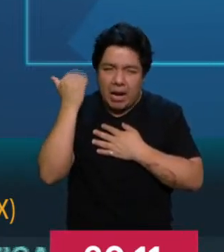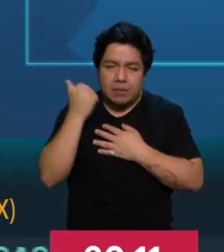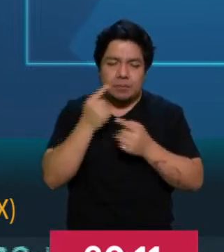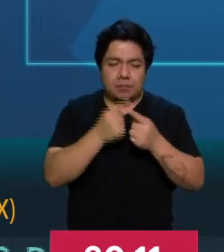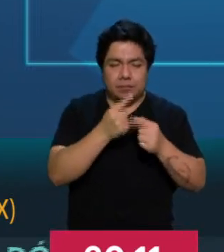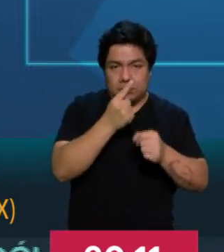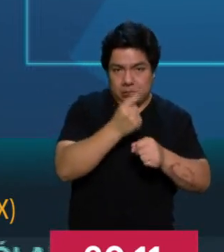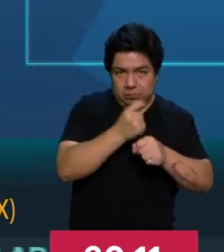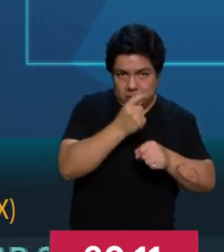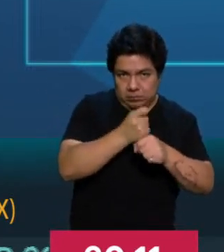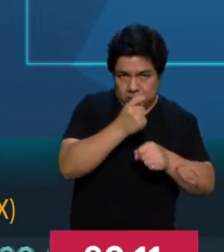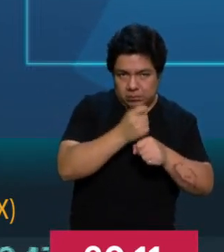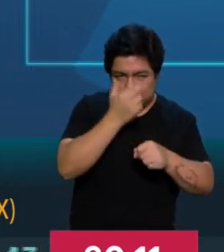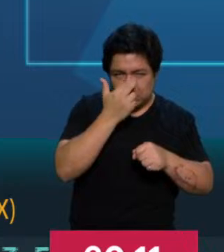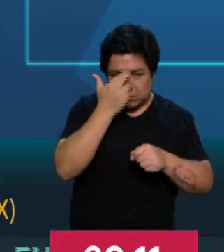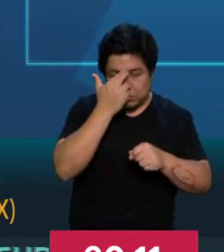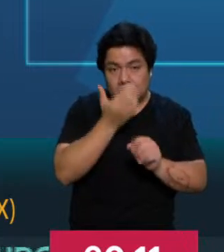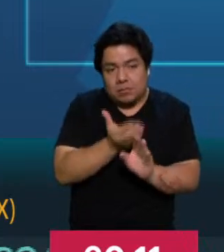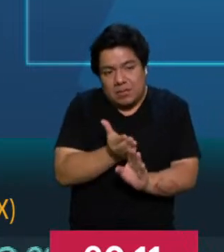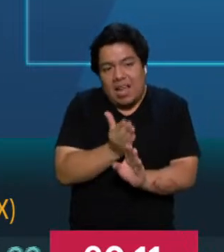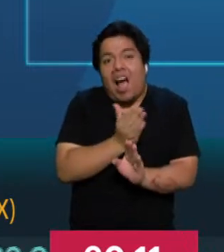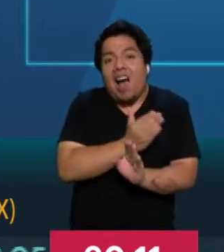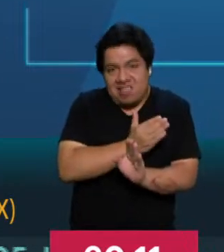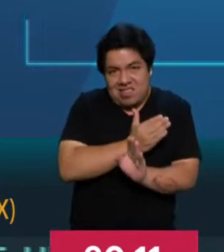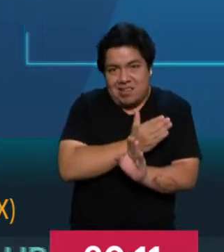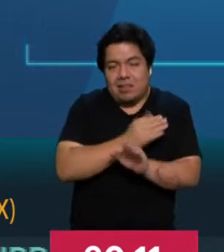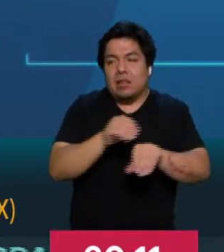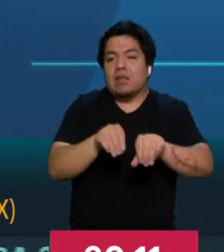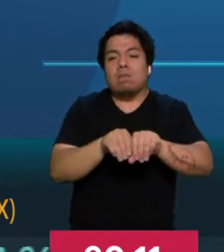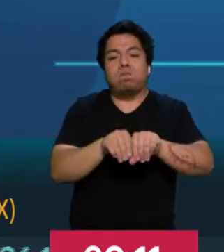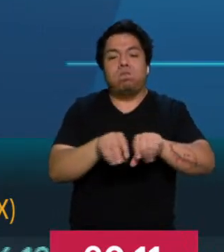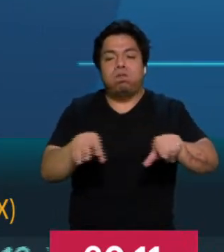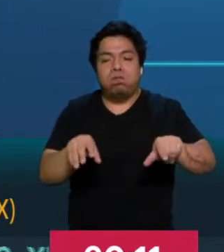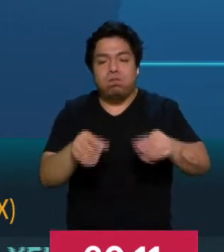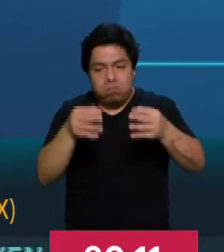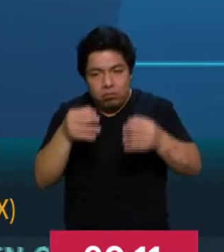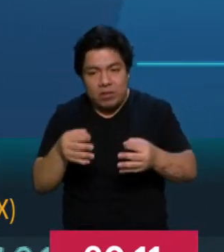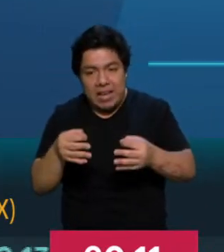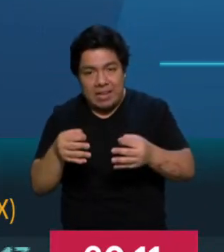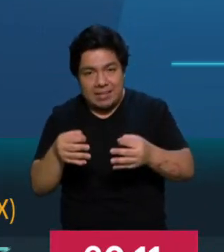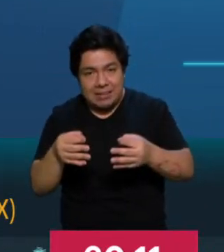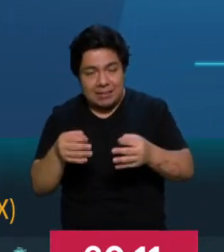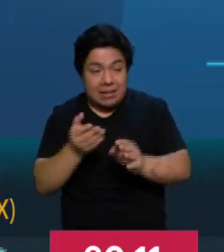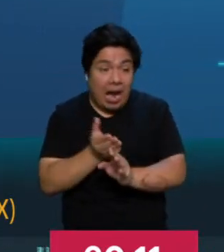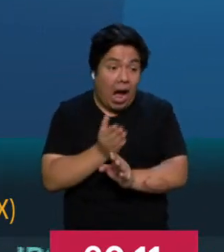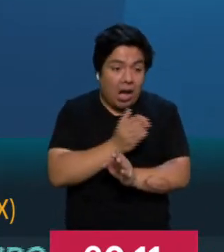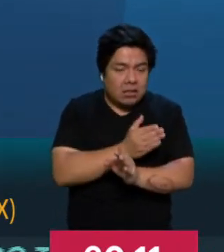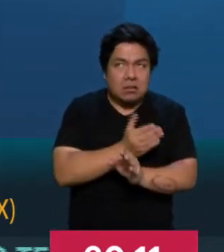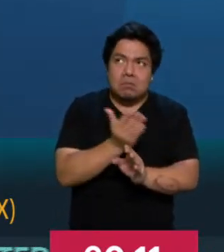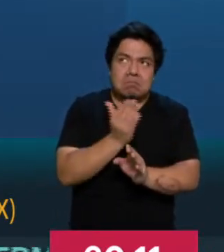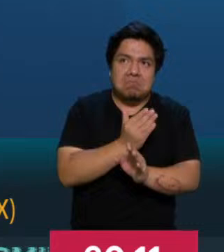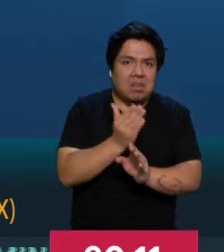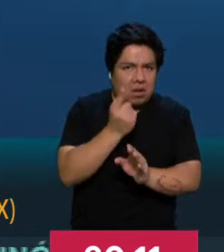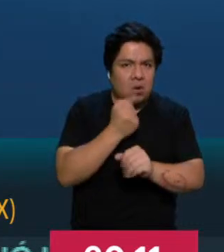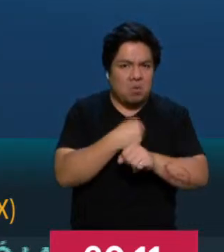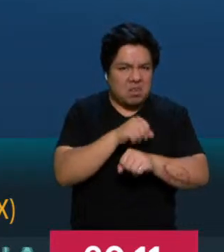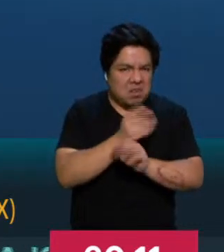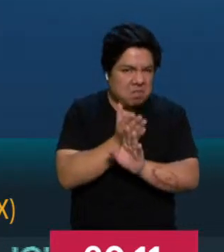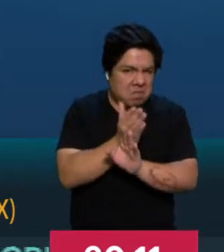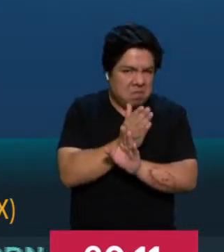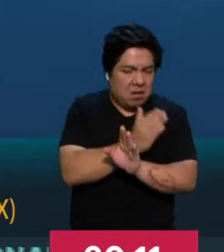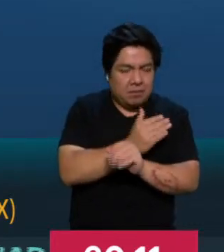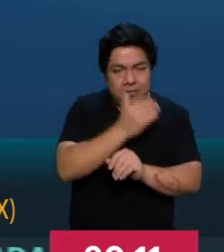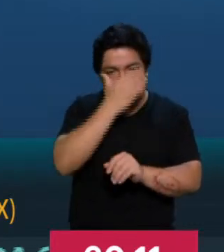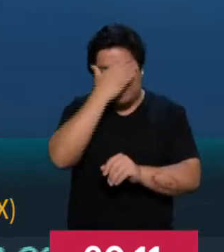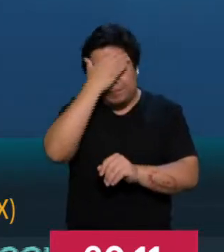primera versión que corrió antes de que fuera publicada la versión ya oficial hace unas semanas,